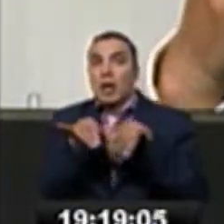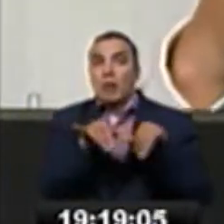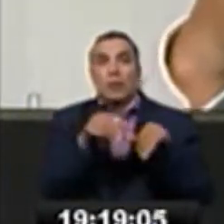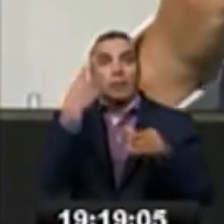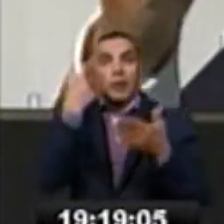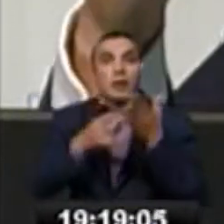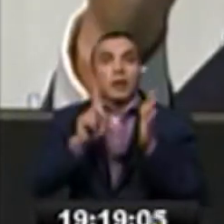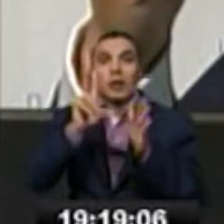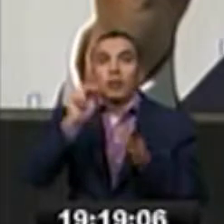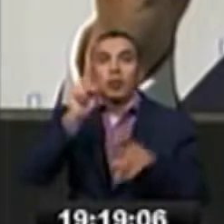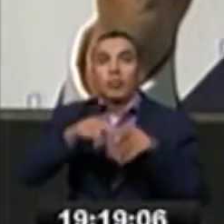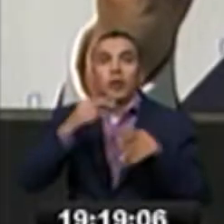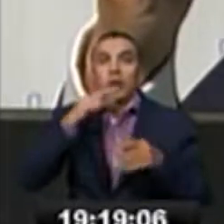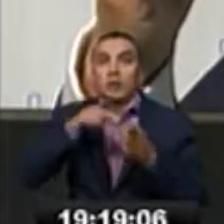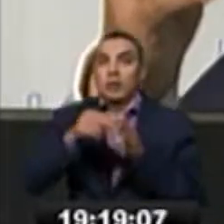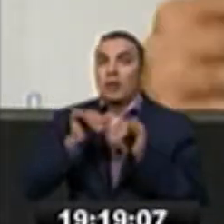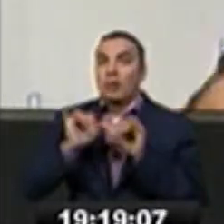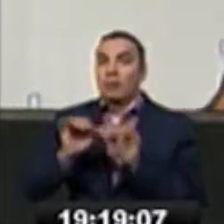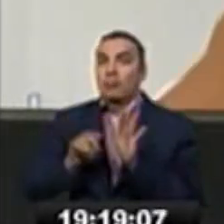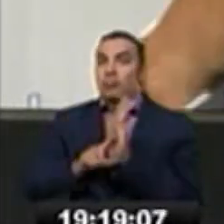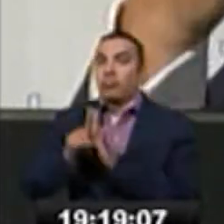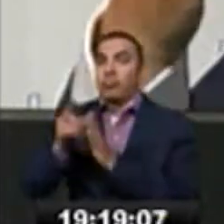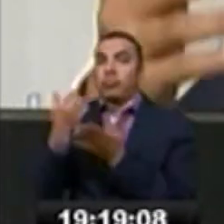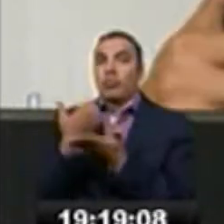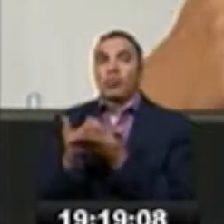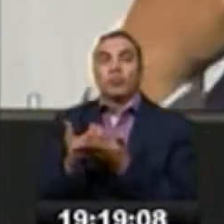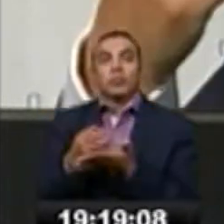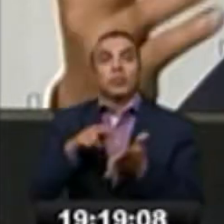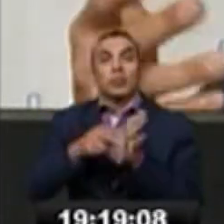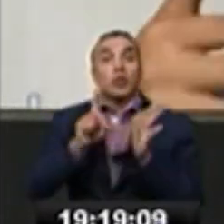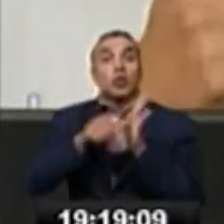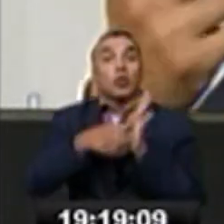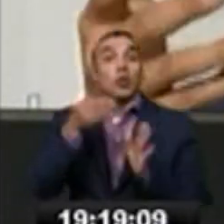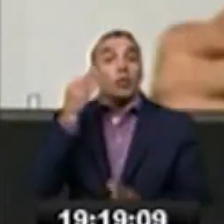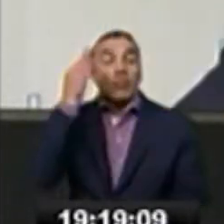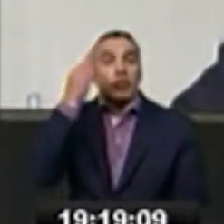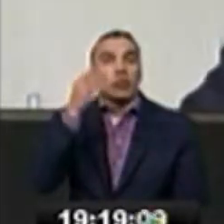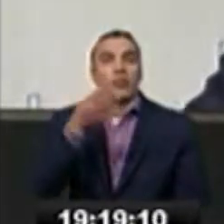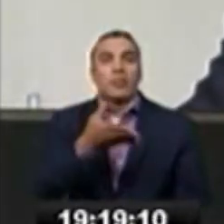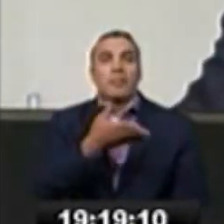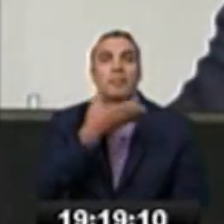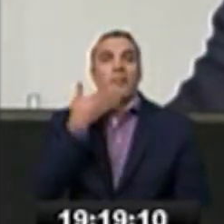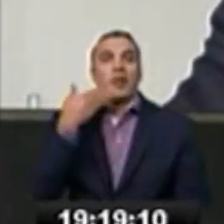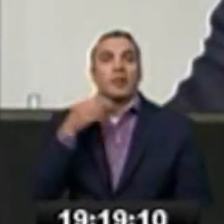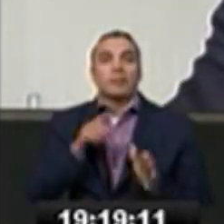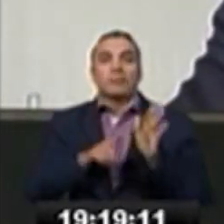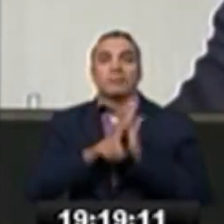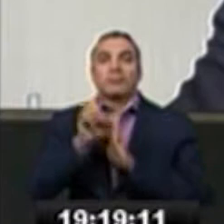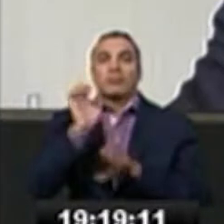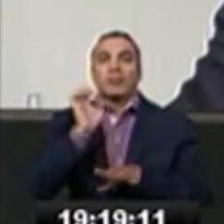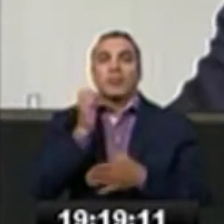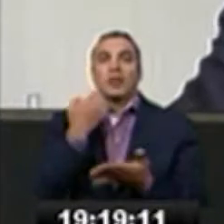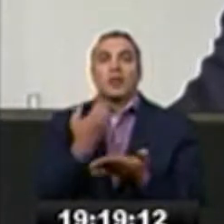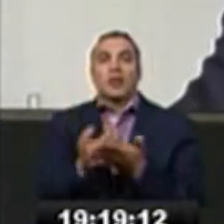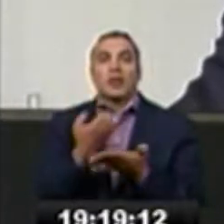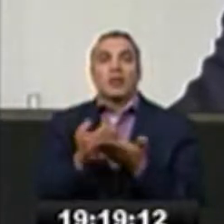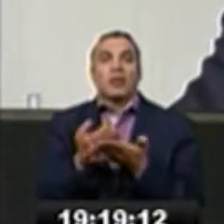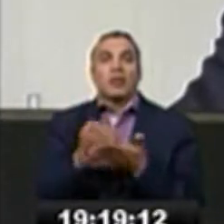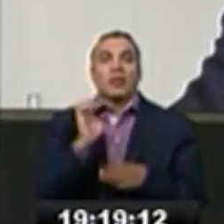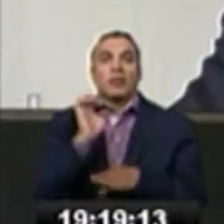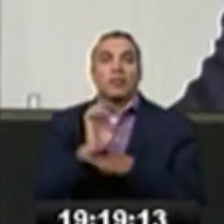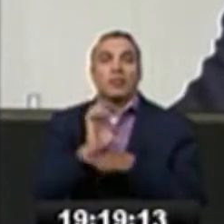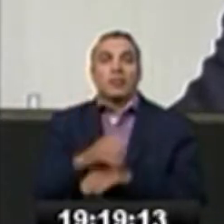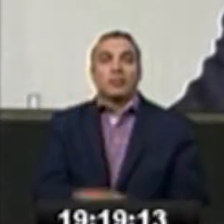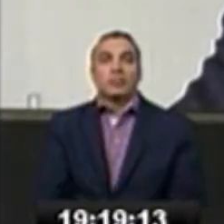fiscales para que el gasto sea sostenible en el tiempo. Y obviamente los frutos de esa prudencia se van a ver más adelante en términos de las inversiones y en términos